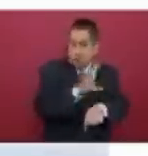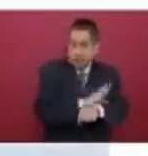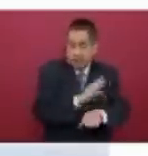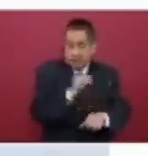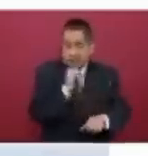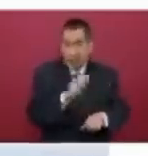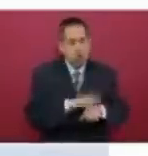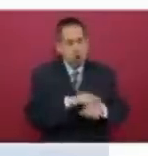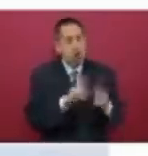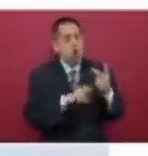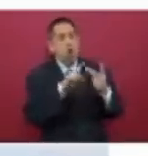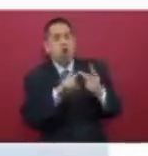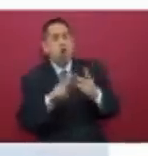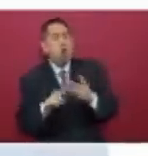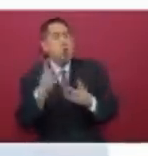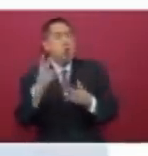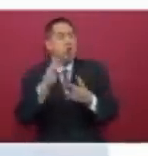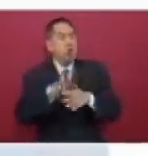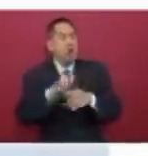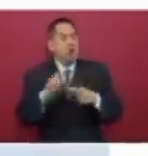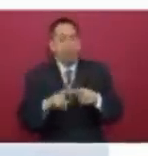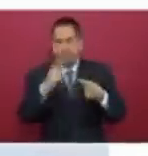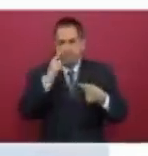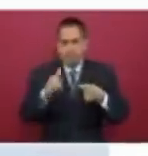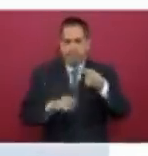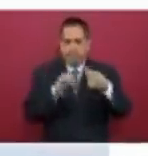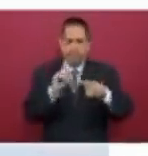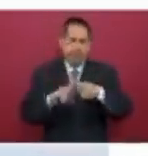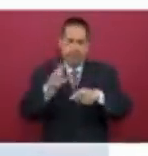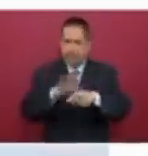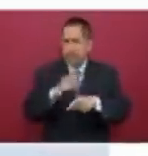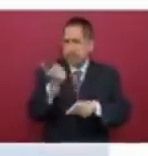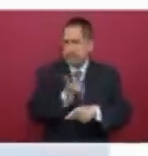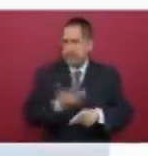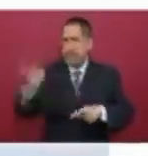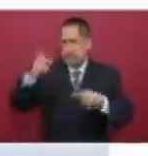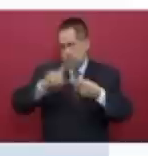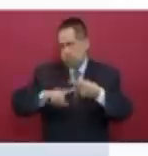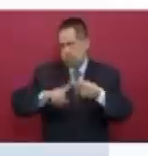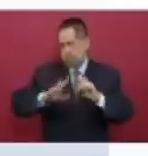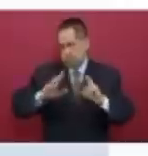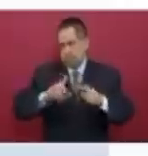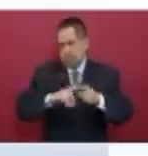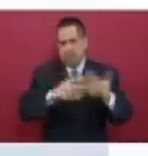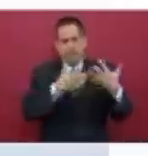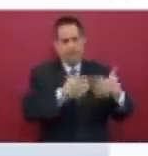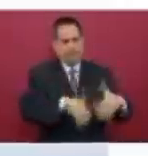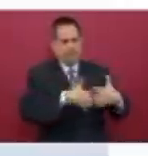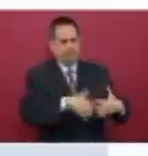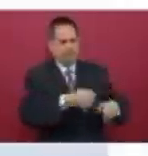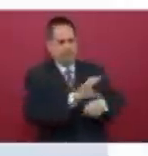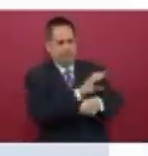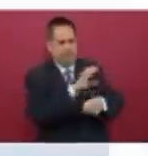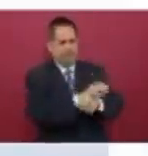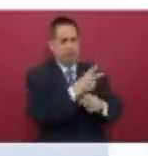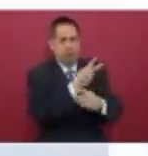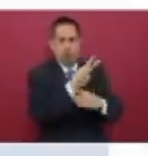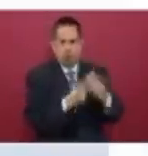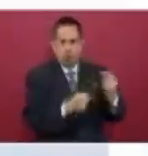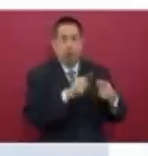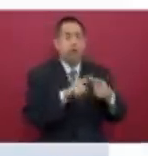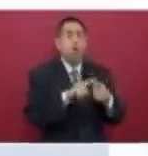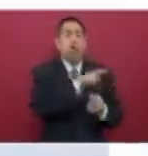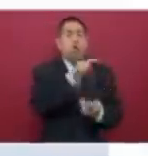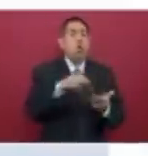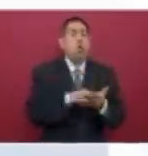construyeron cuatro grandes obras la primera y la más costosa desde luego que es la central de ciclo combinado que se encuentra